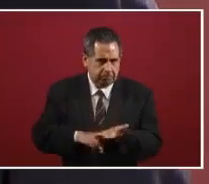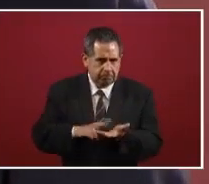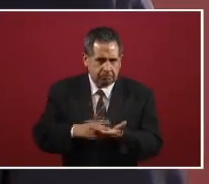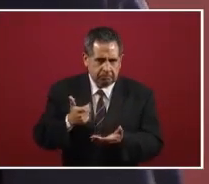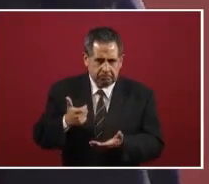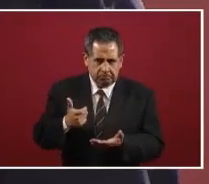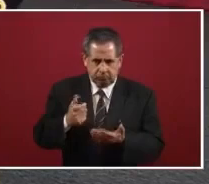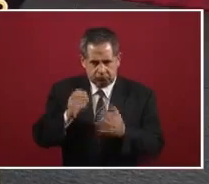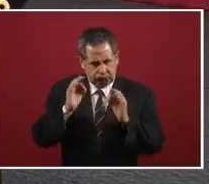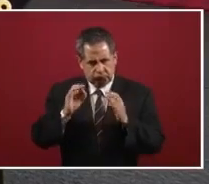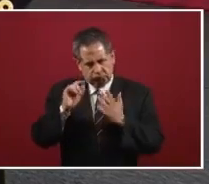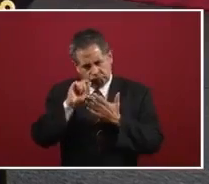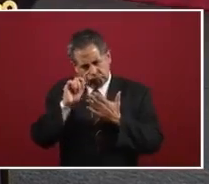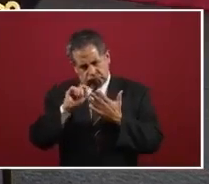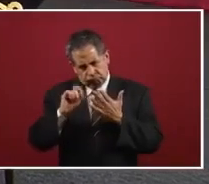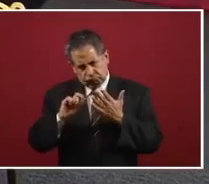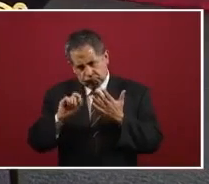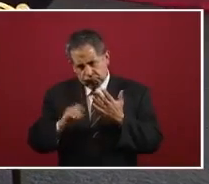formal.